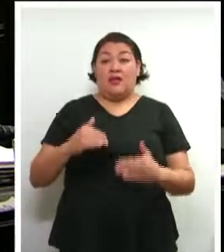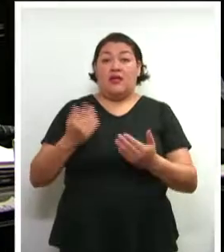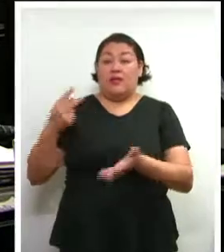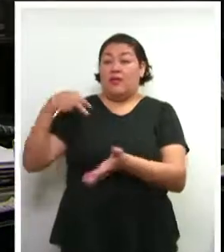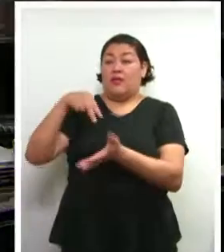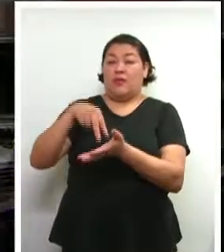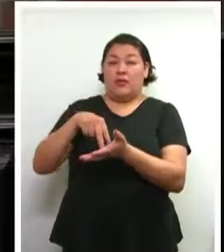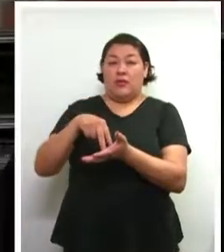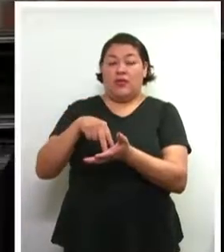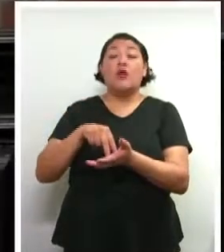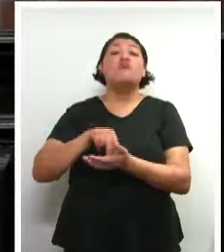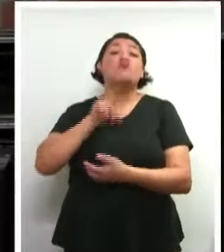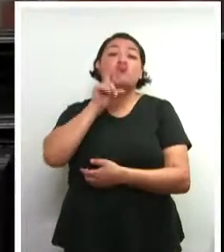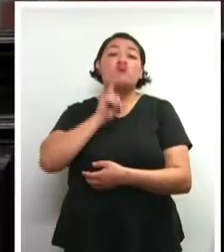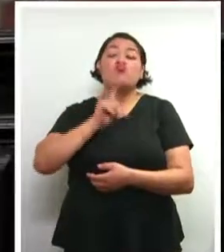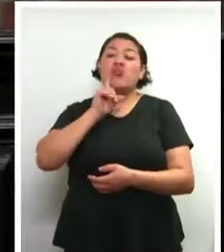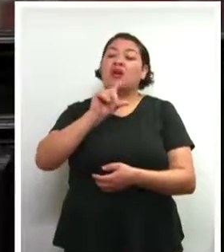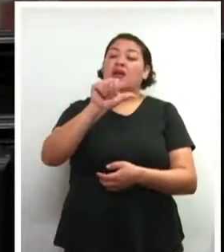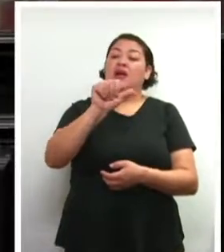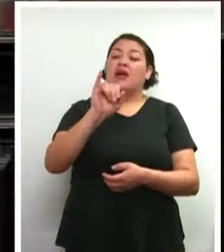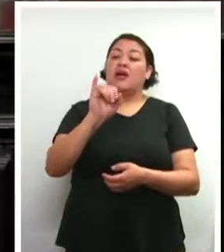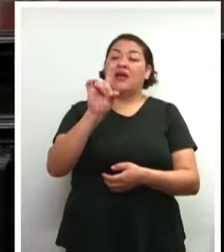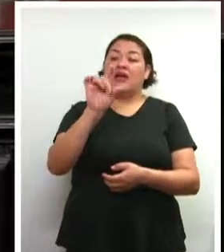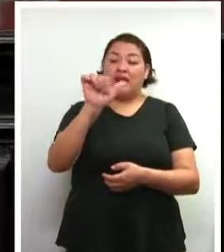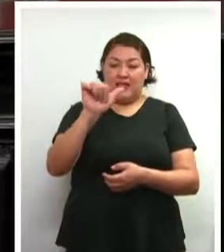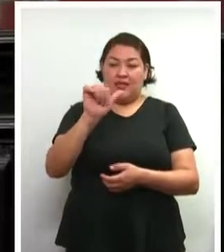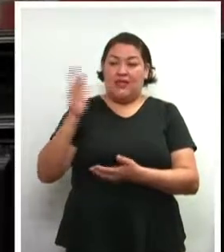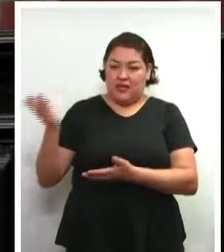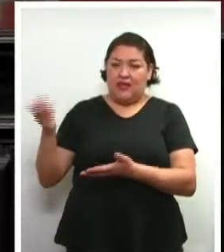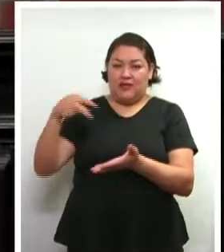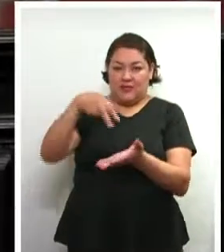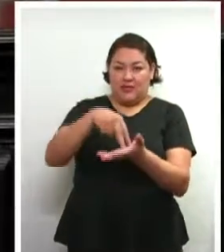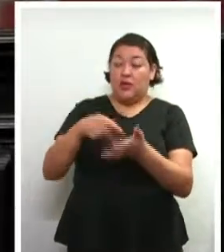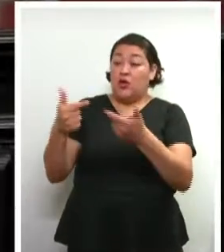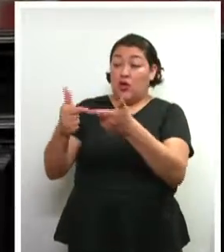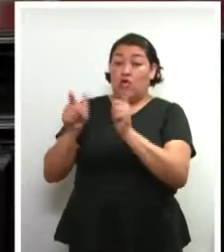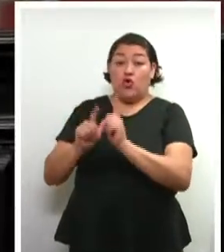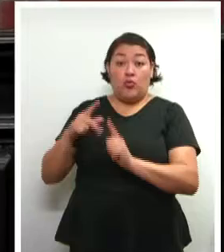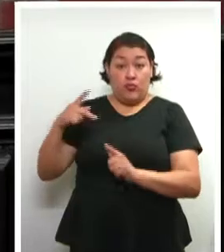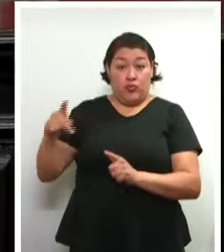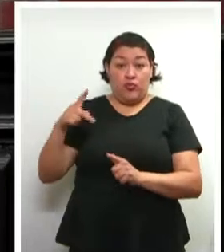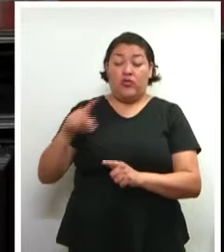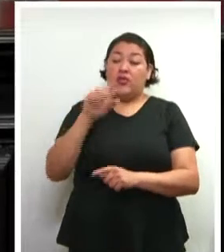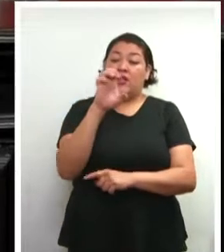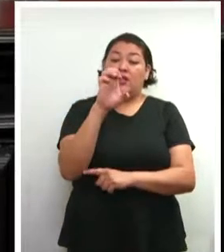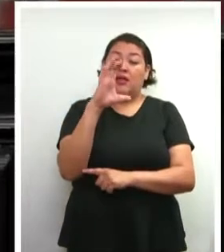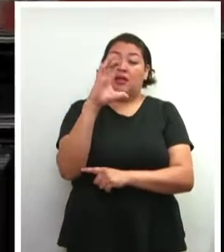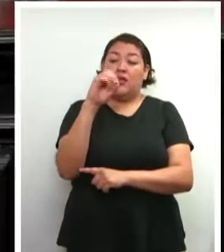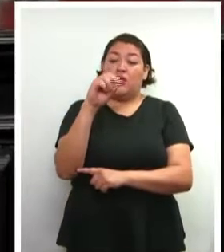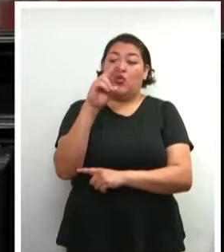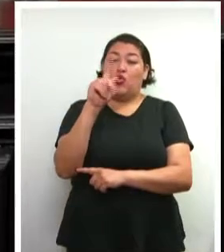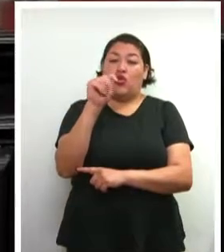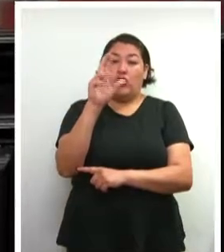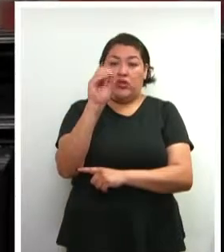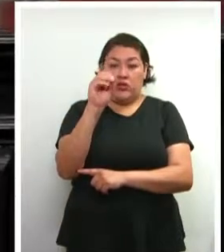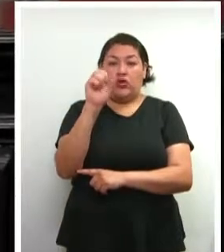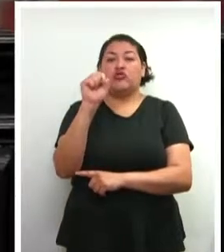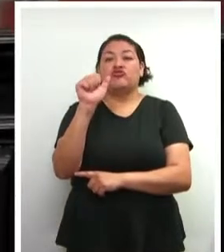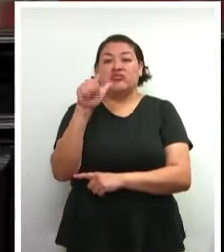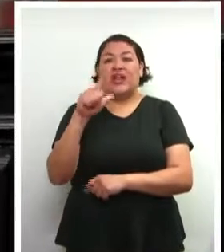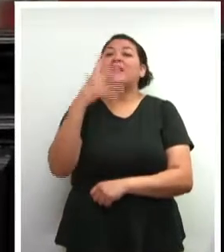palabra la constituyente Aída Arregui Guerrero, del Grupo Parlamentario de Encuentro Social, hasta por 5